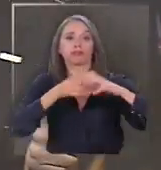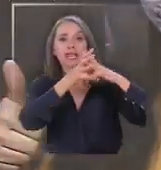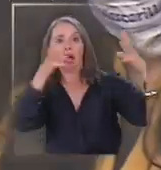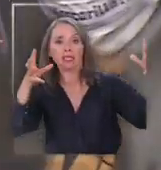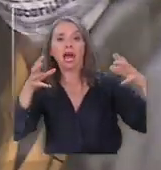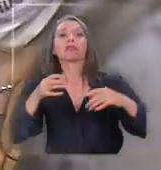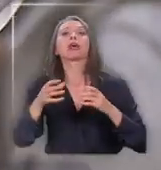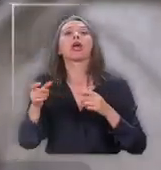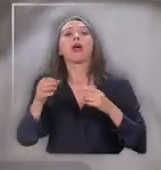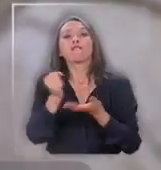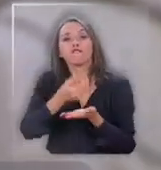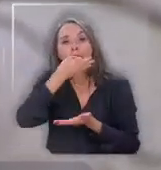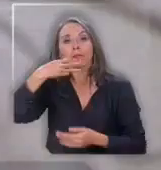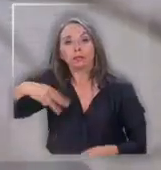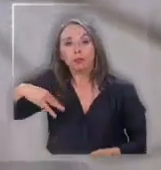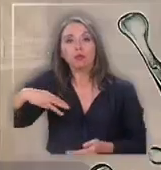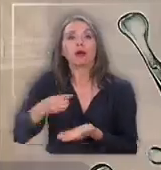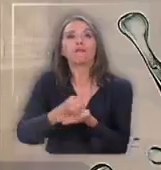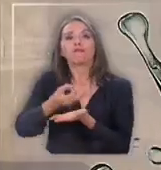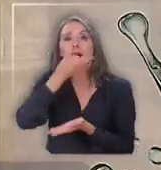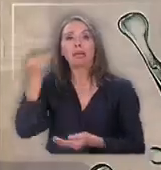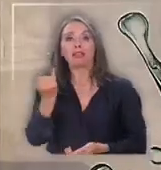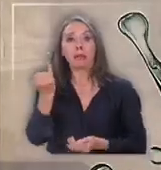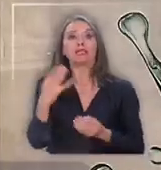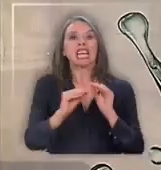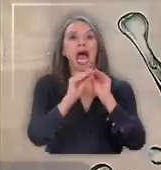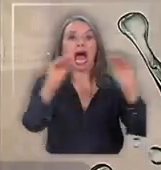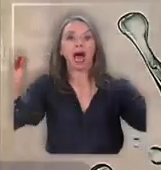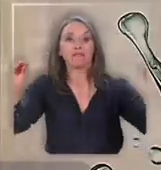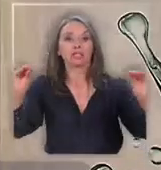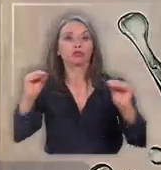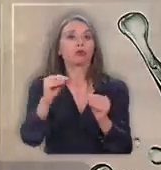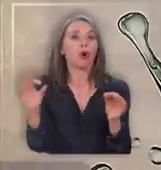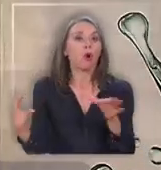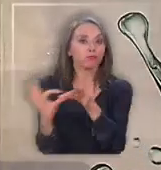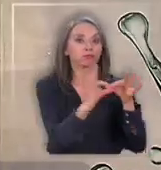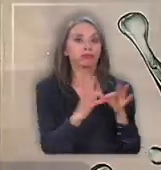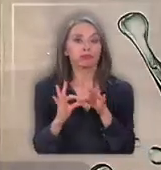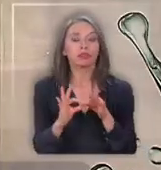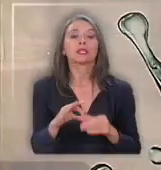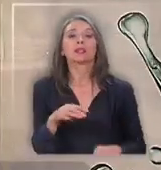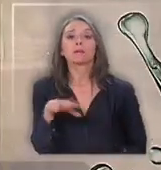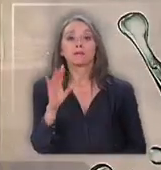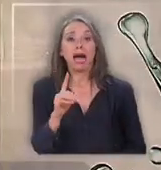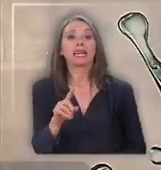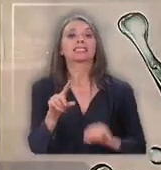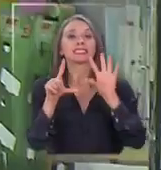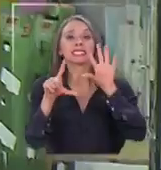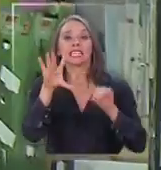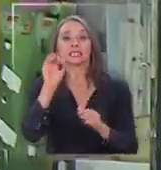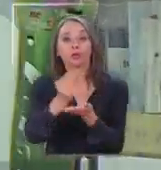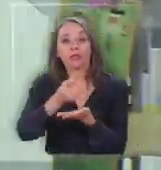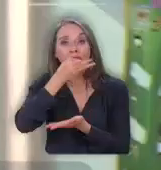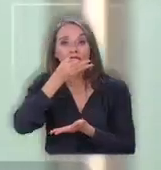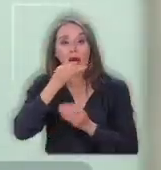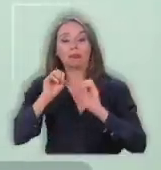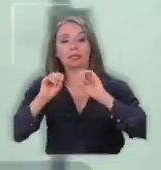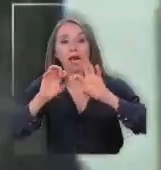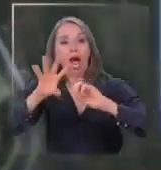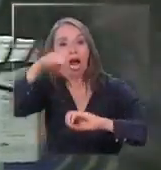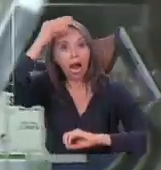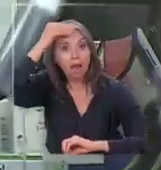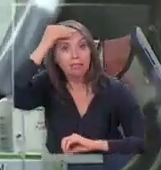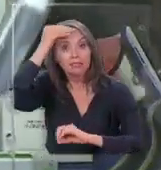las populares, las independientes. Más de 700 farmacias en 150 comunas, la estamos capacitando, la estamos